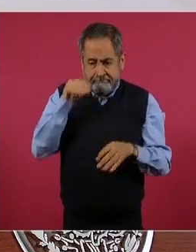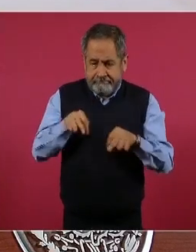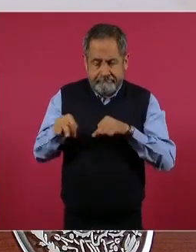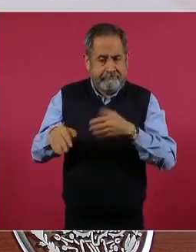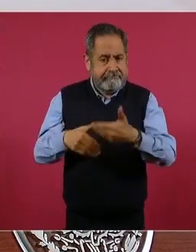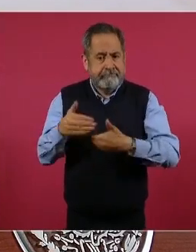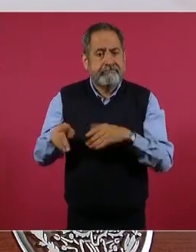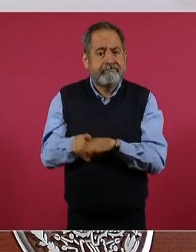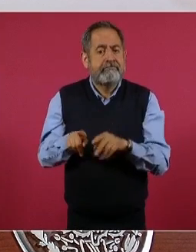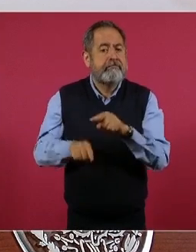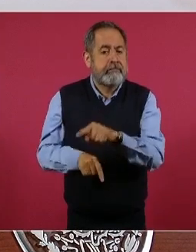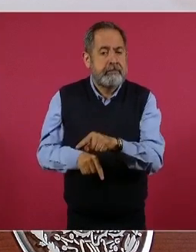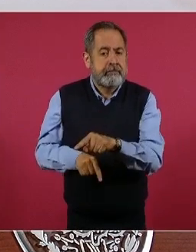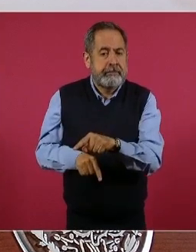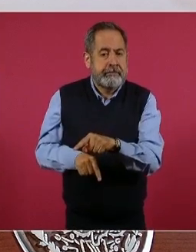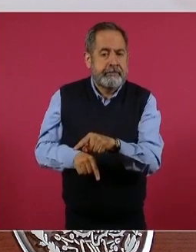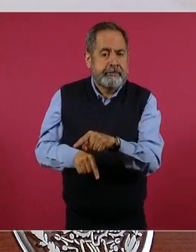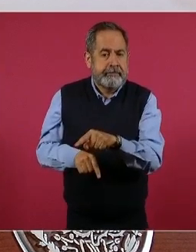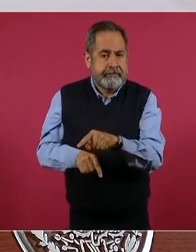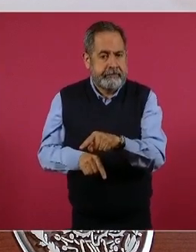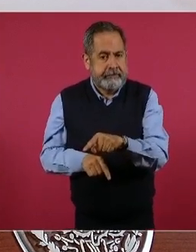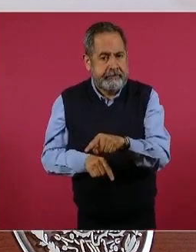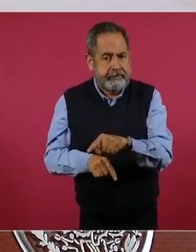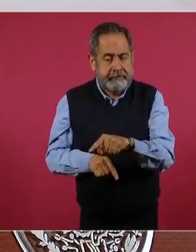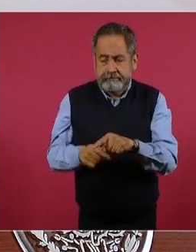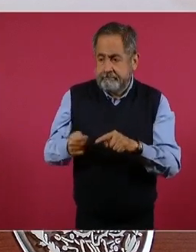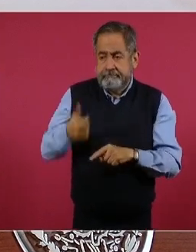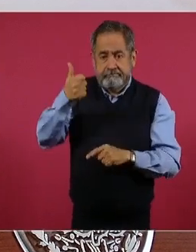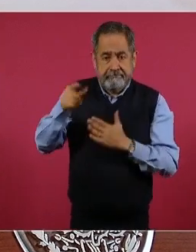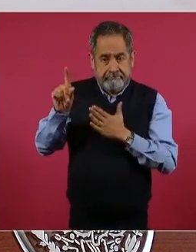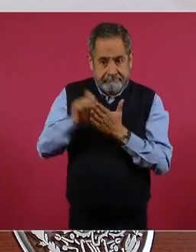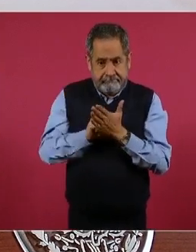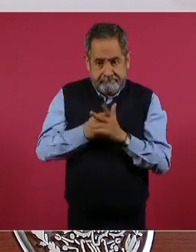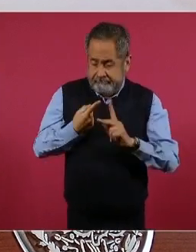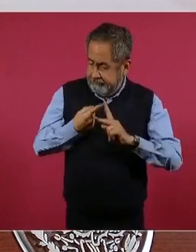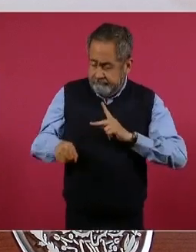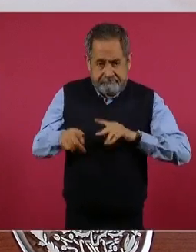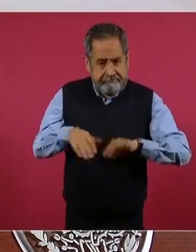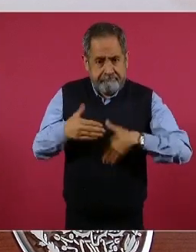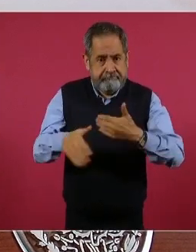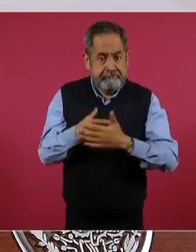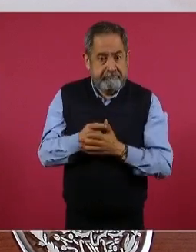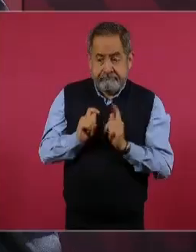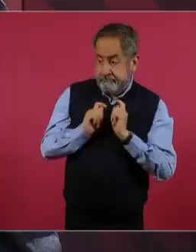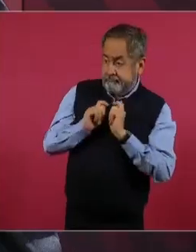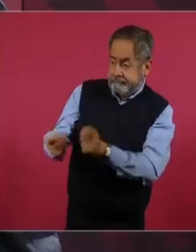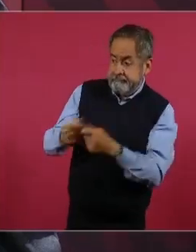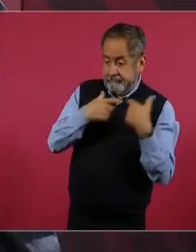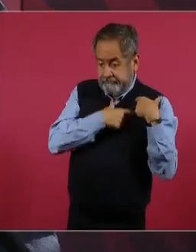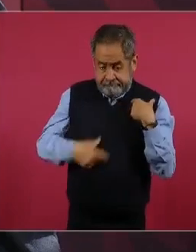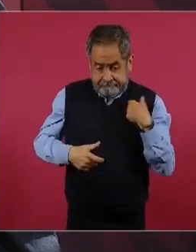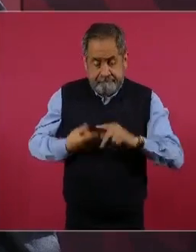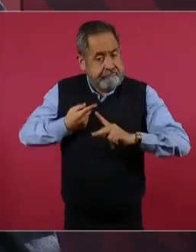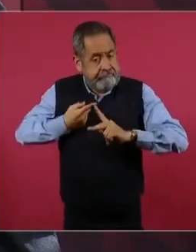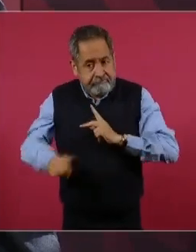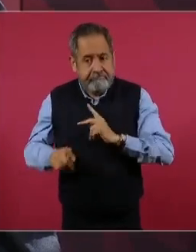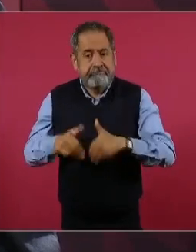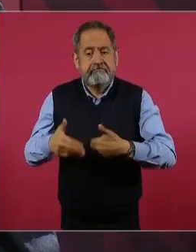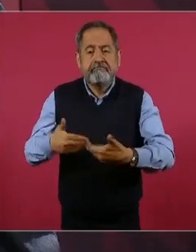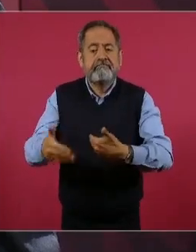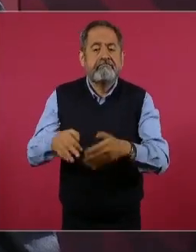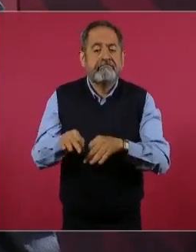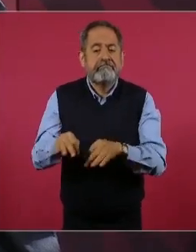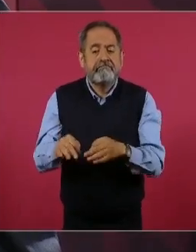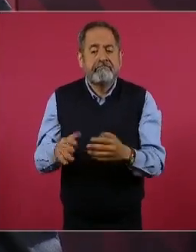trabajar desde el primer mes, desde que tome posesión.